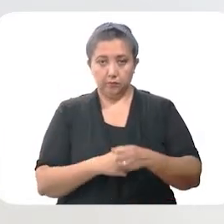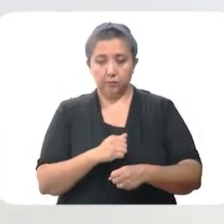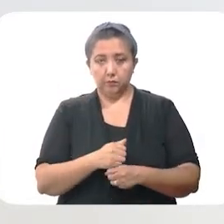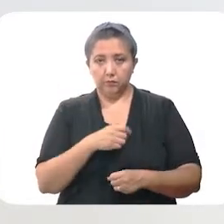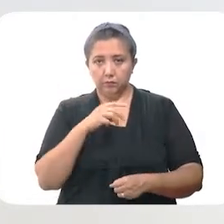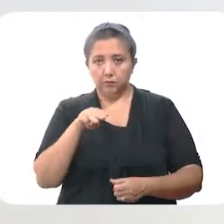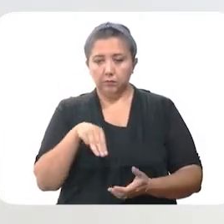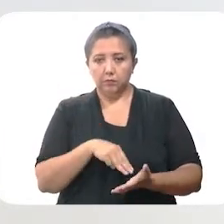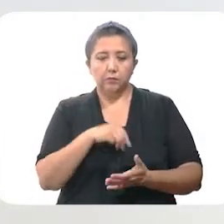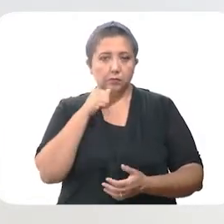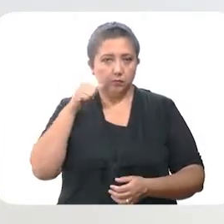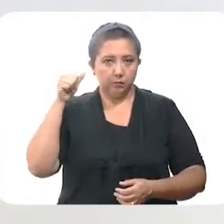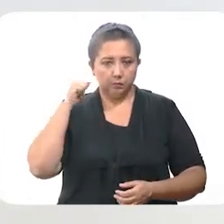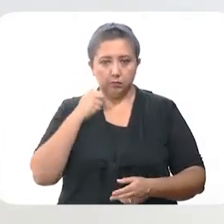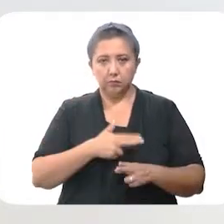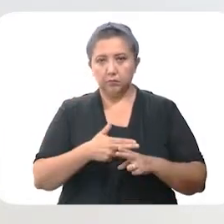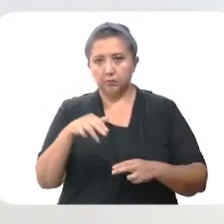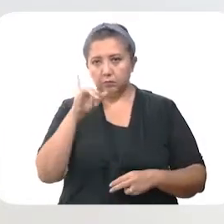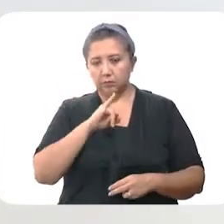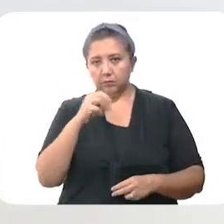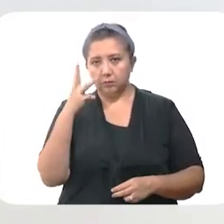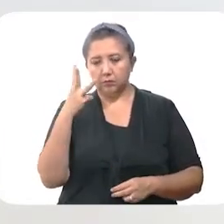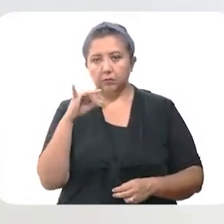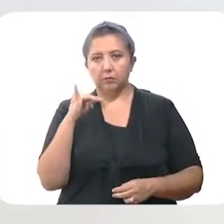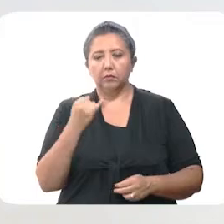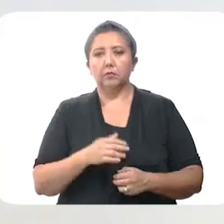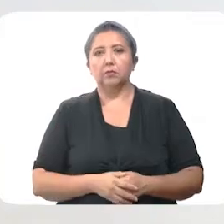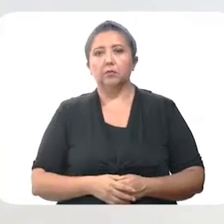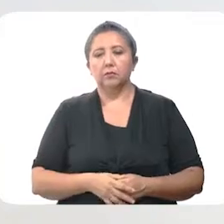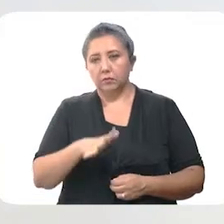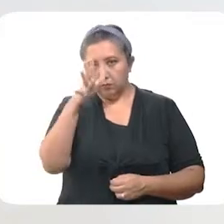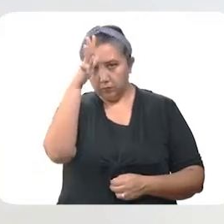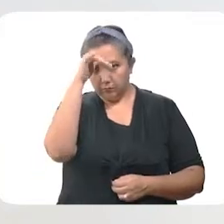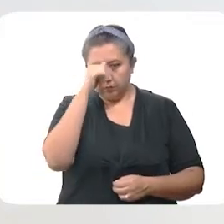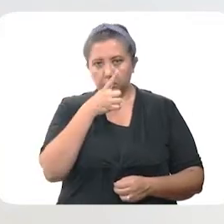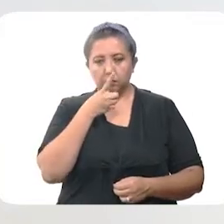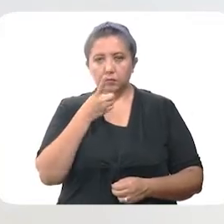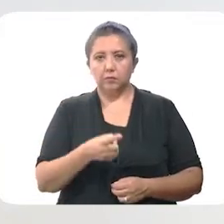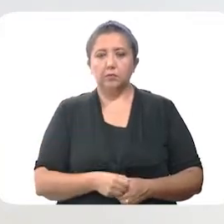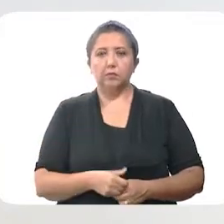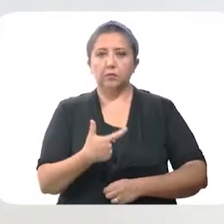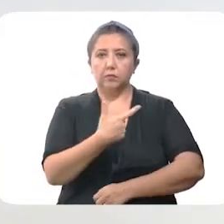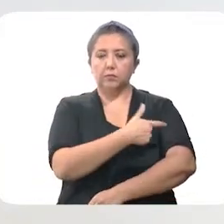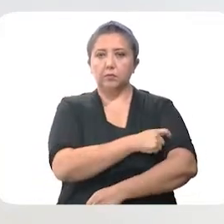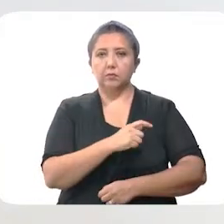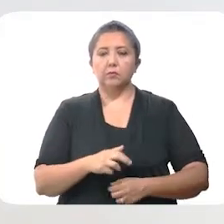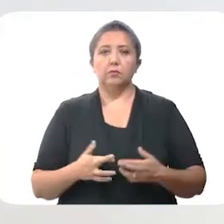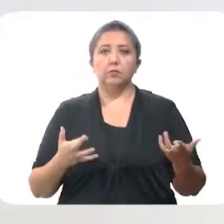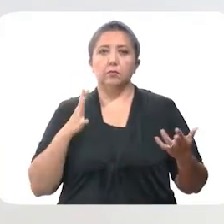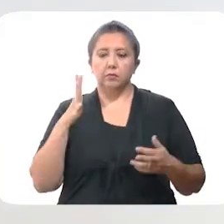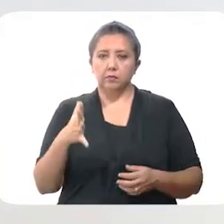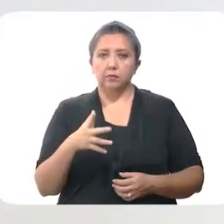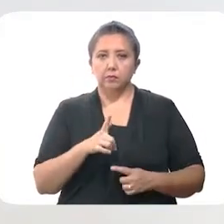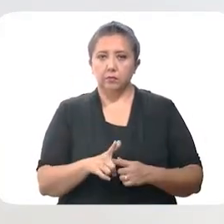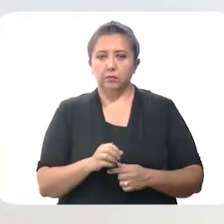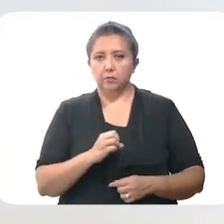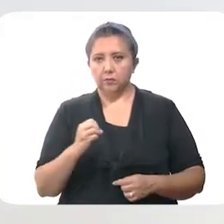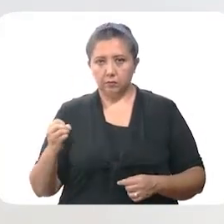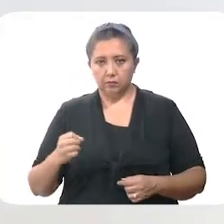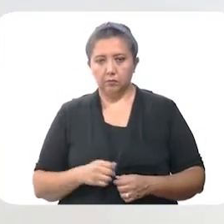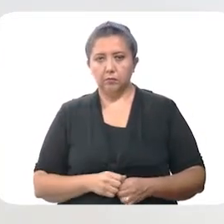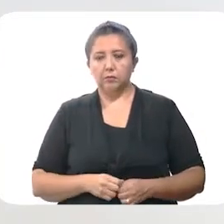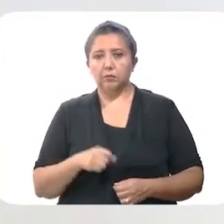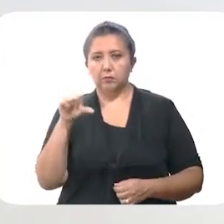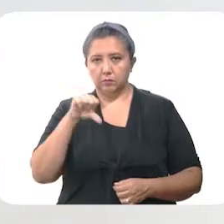Mérida comenzó ayer y se extenderá hasta el jueves 3 de junio. De acuerdo con lo programado, la vacunación se llevará a cabo en el siguiente